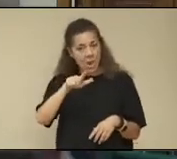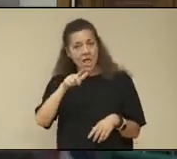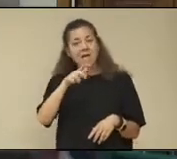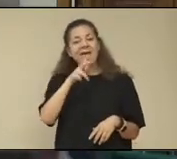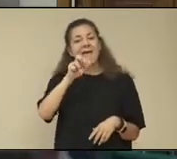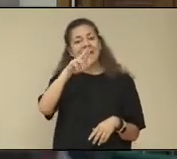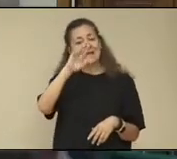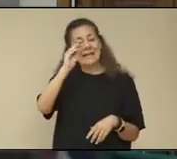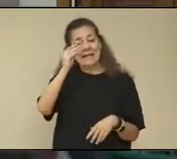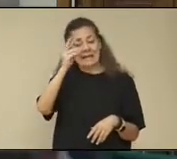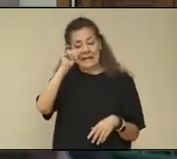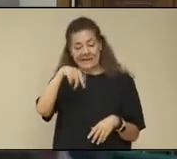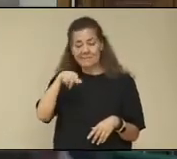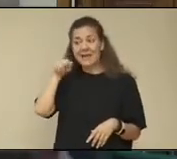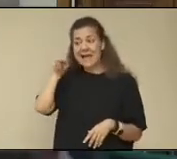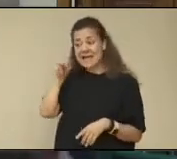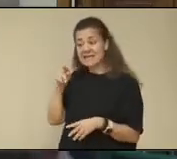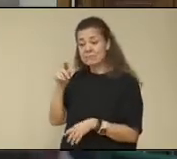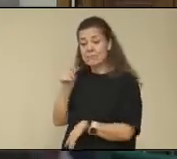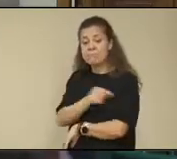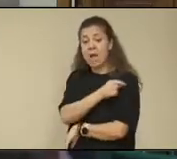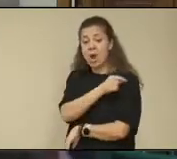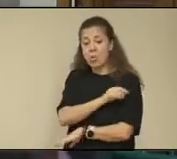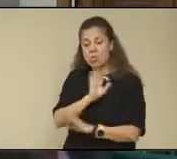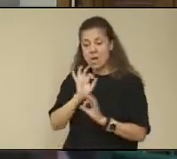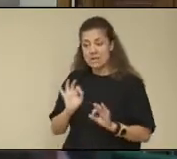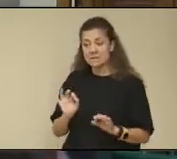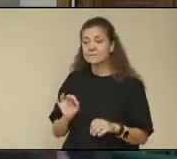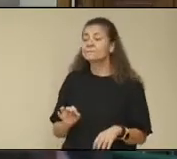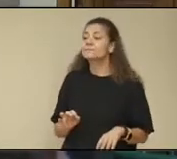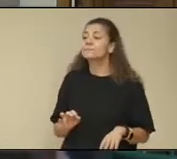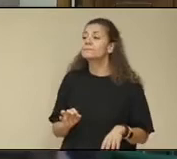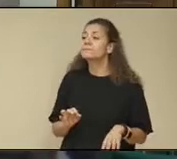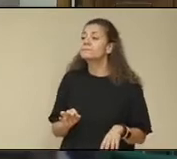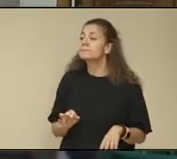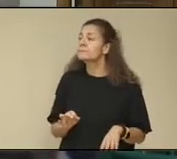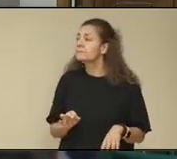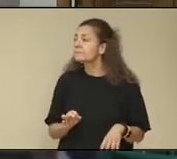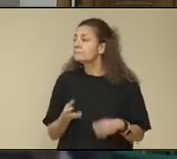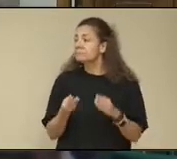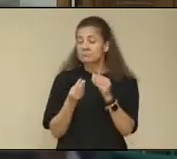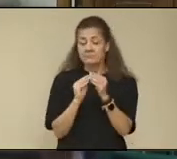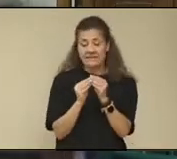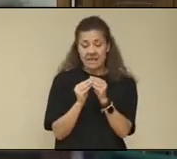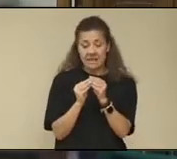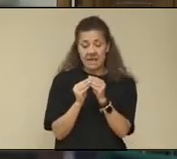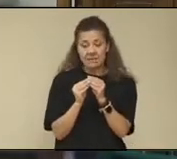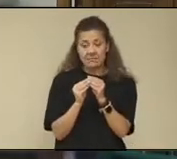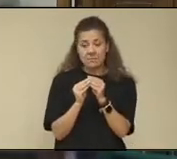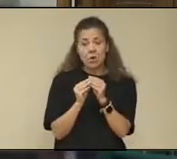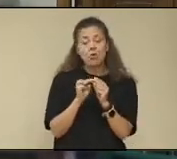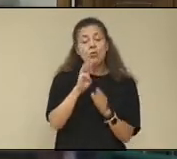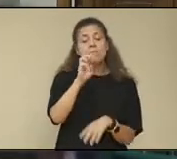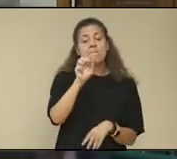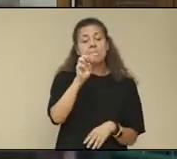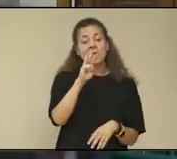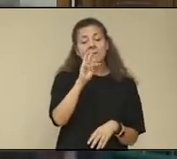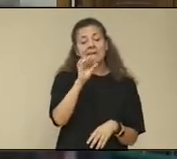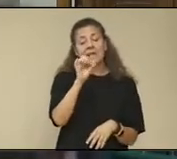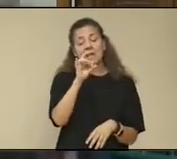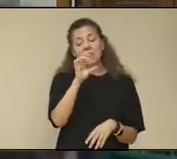Bueno, eran unas vacunas que se hacía con péptidos al azar,